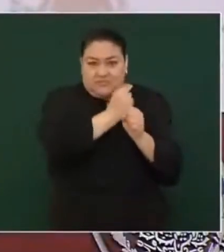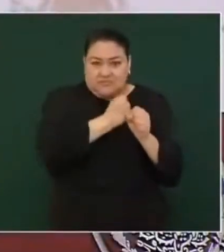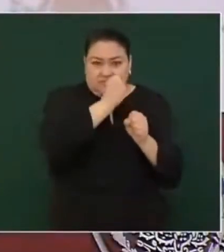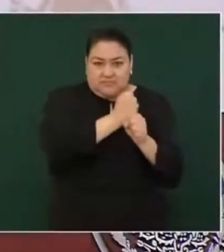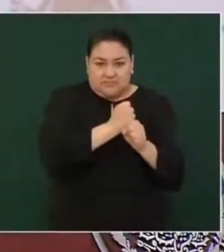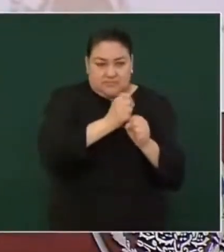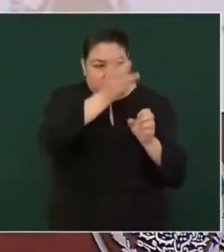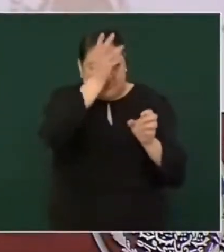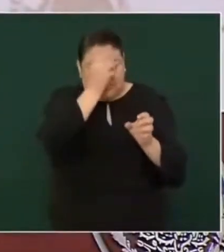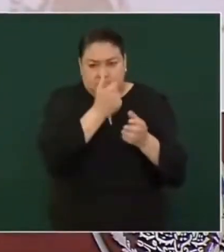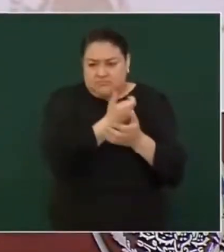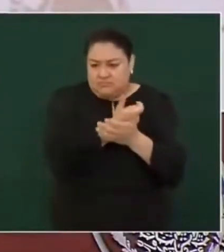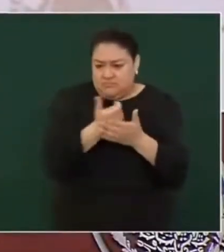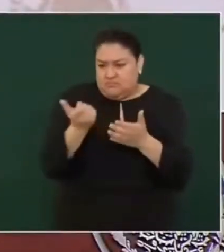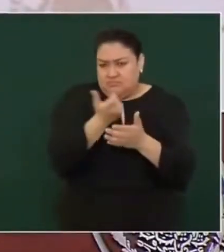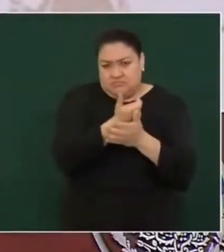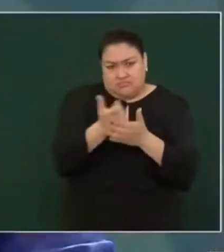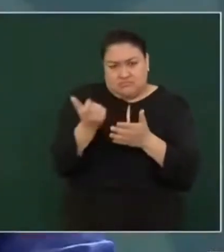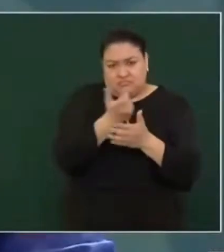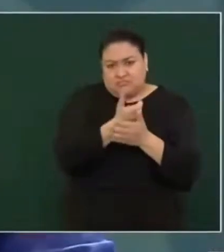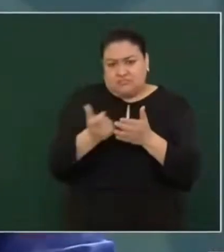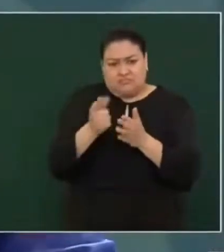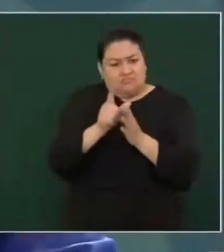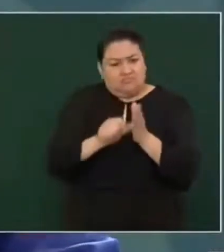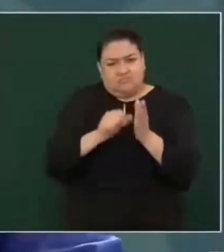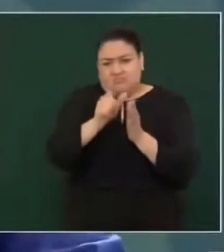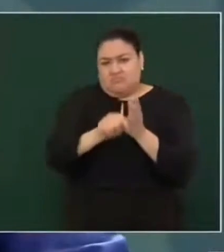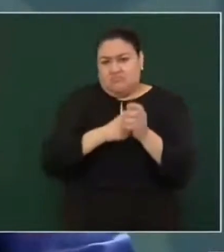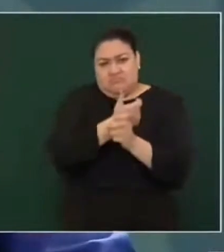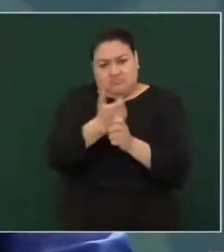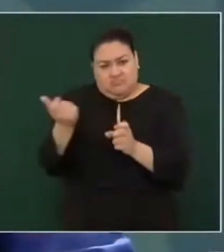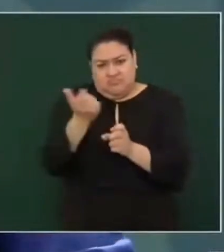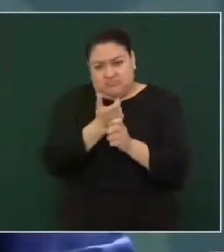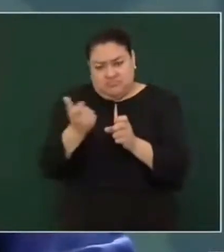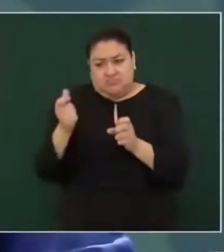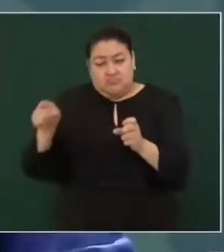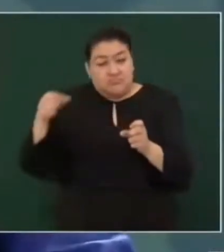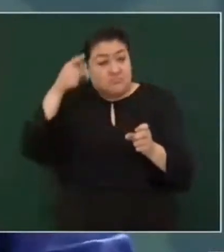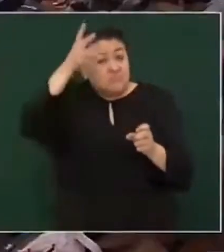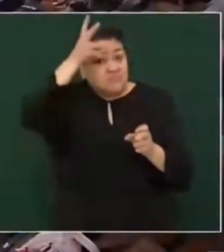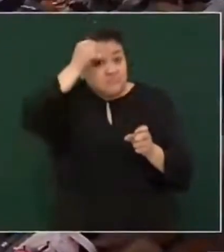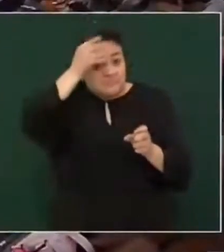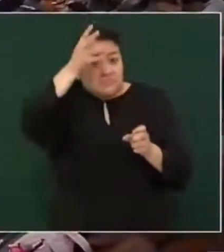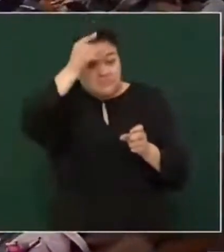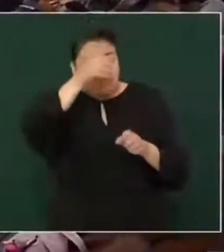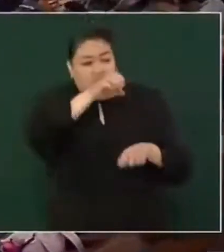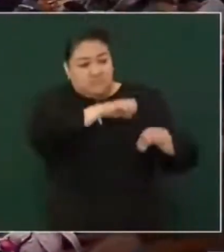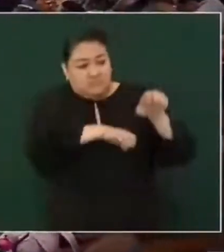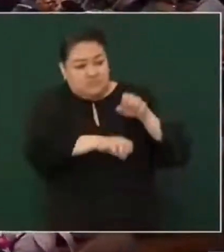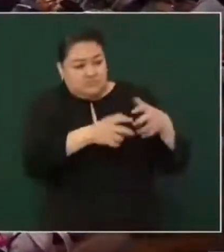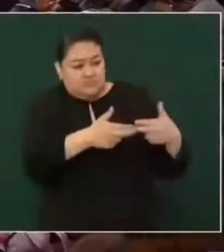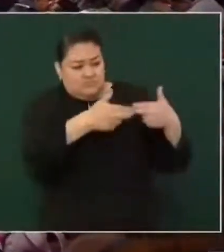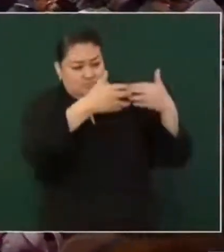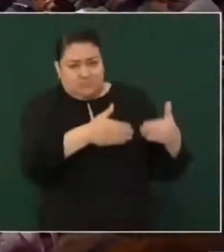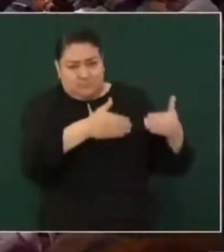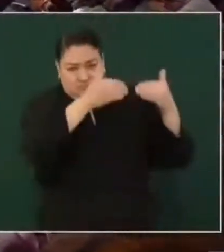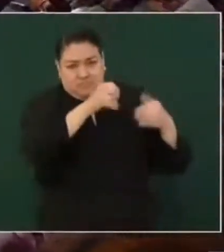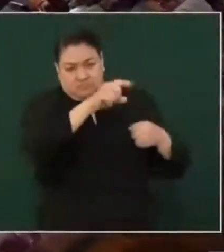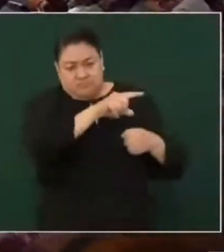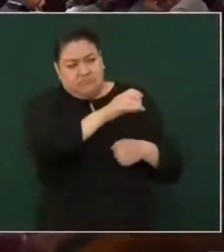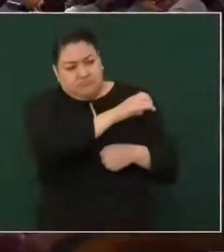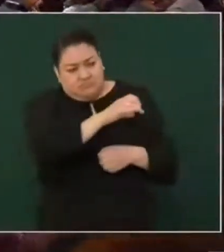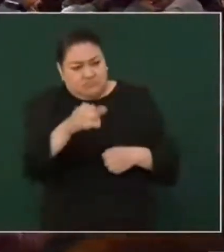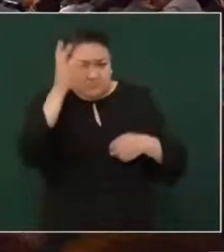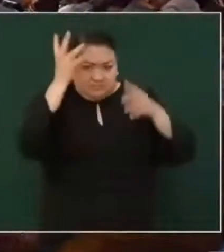y se les paga un salario mientras se están formando en empresas, en comercios, en el